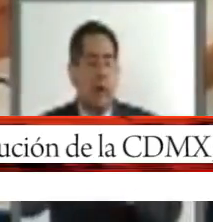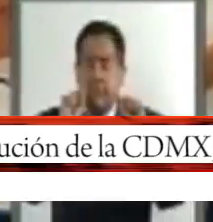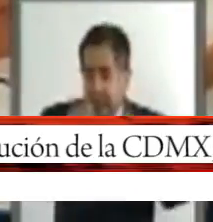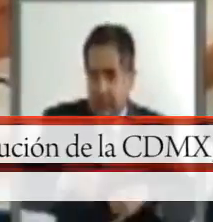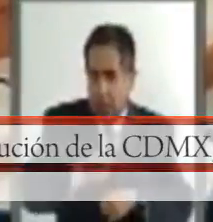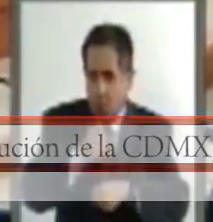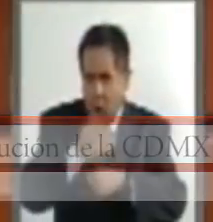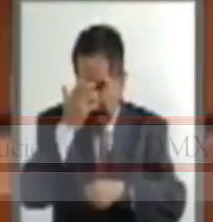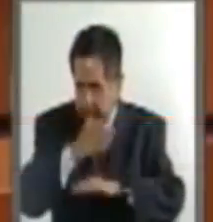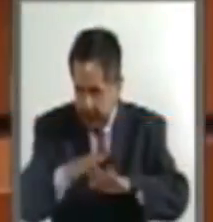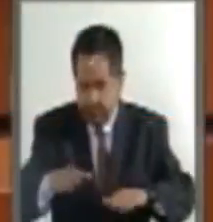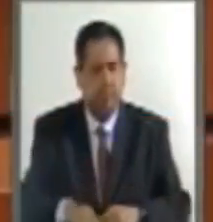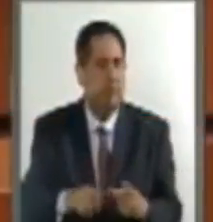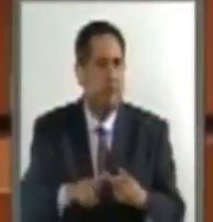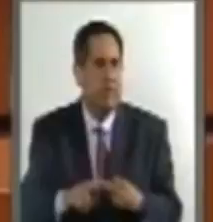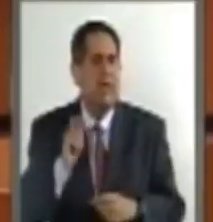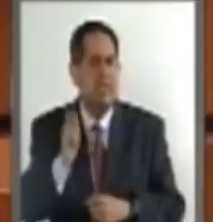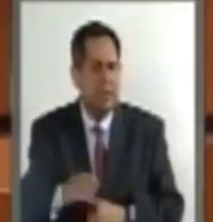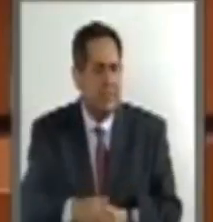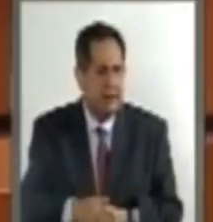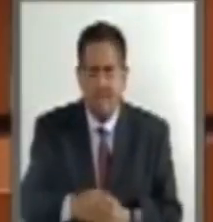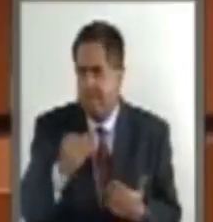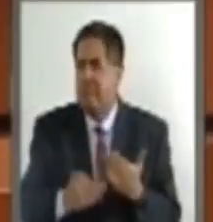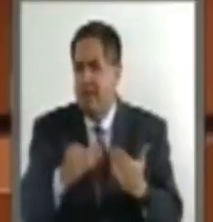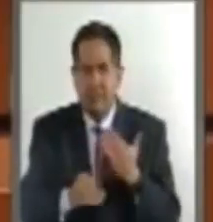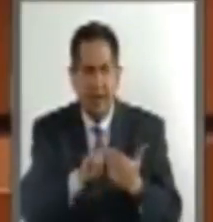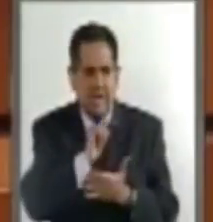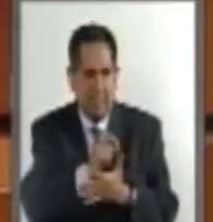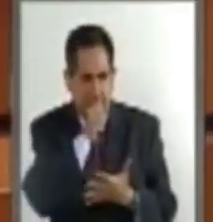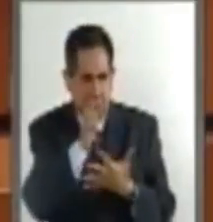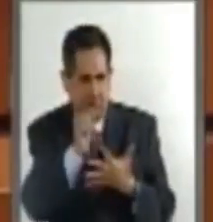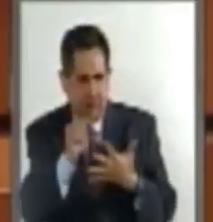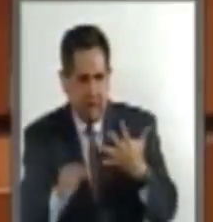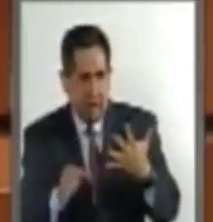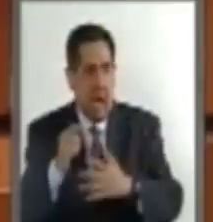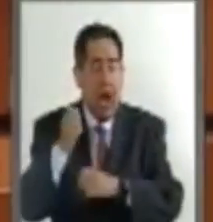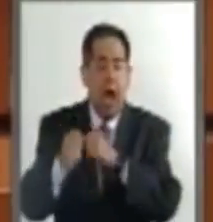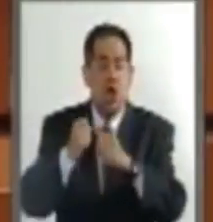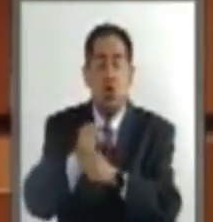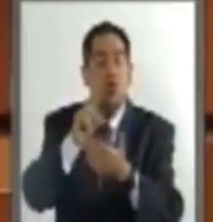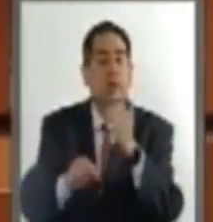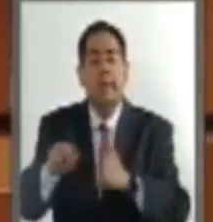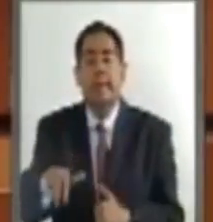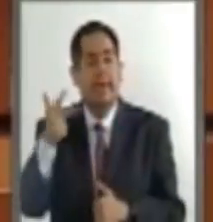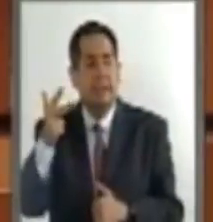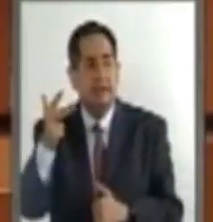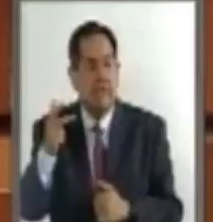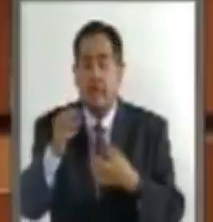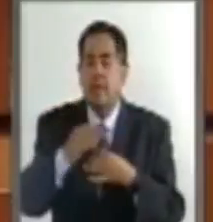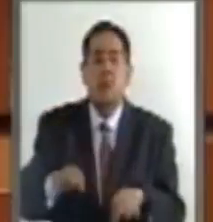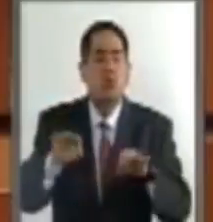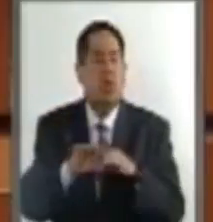de la Ciudad de México ante la Suprema Corte de Justicia de la Nación. La impugnación, dijo, abarca diversos artículos debido a que la